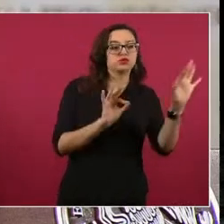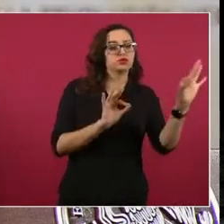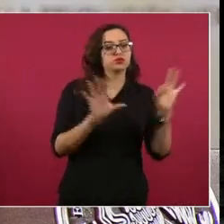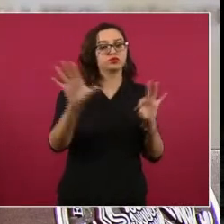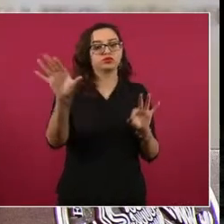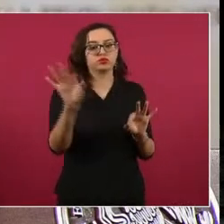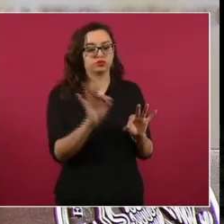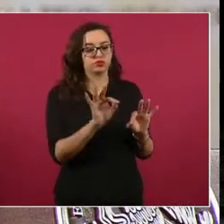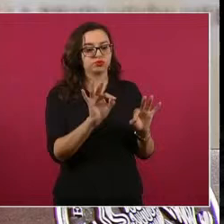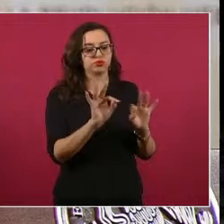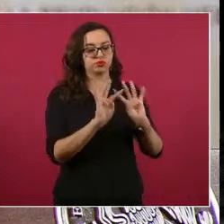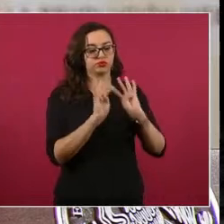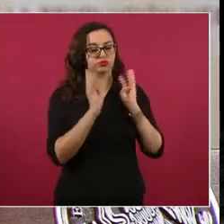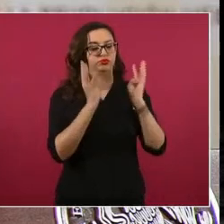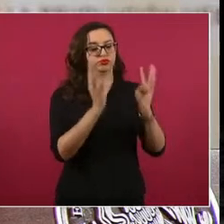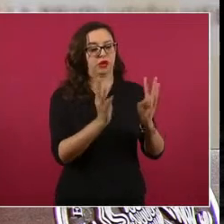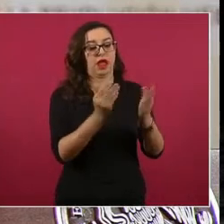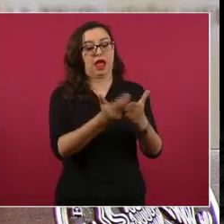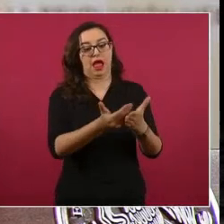lo examina